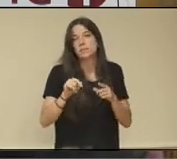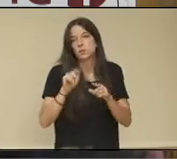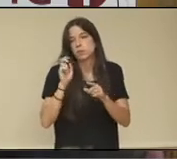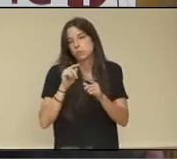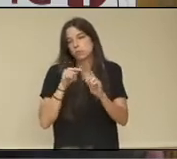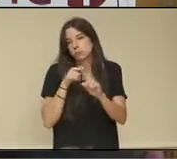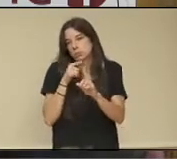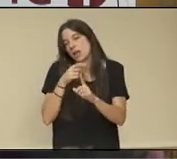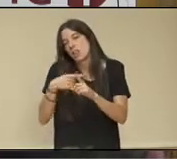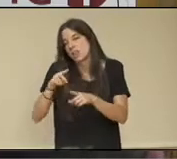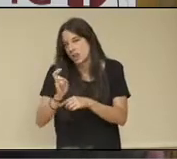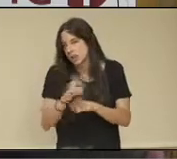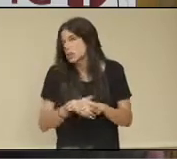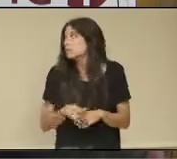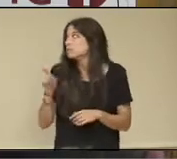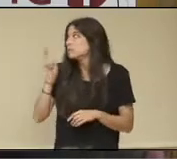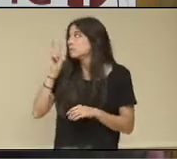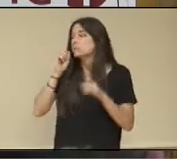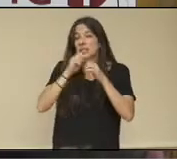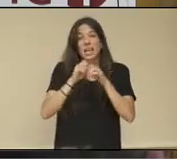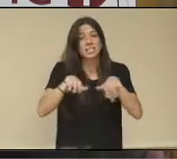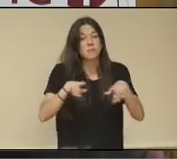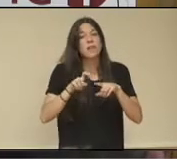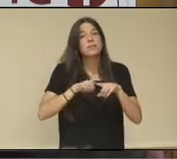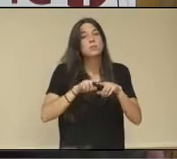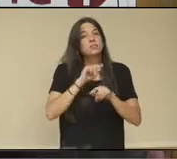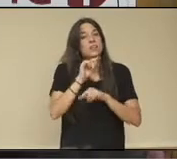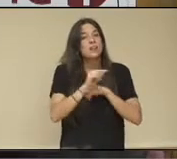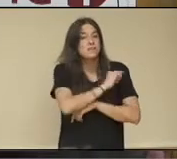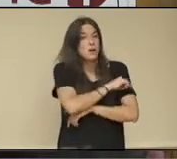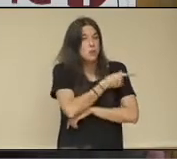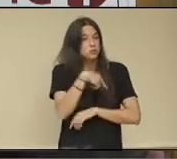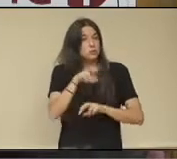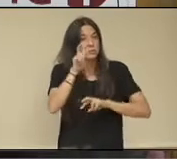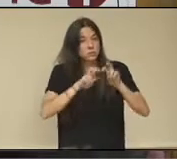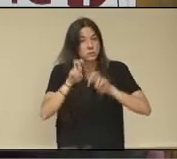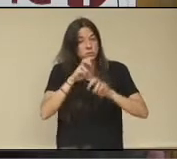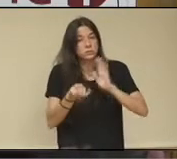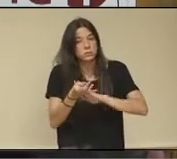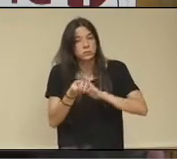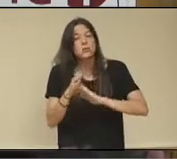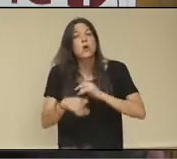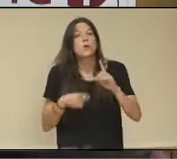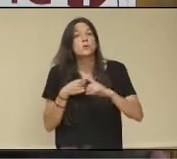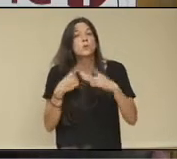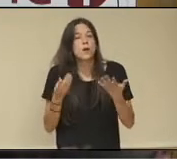esquema en los diferentes tipos de vacunas que se buscan para mejorar esa